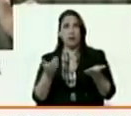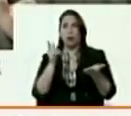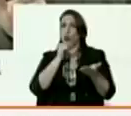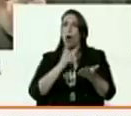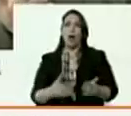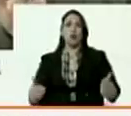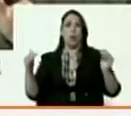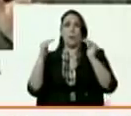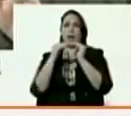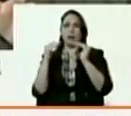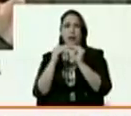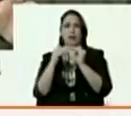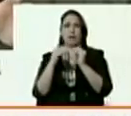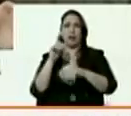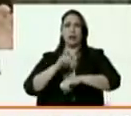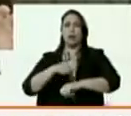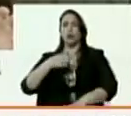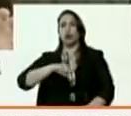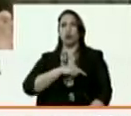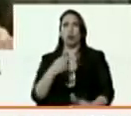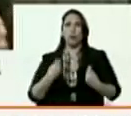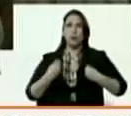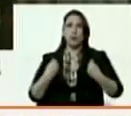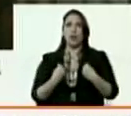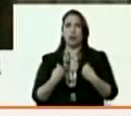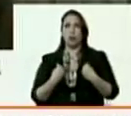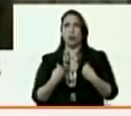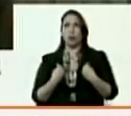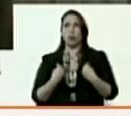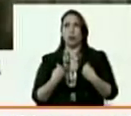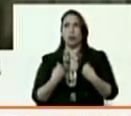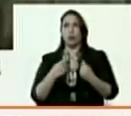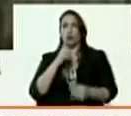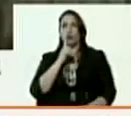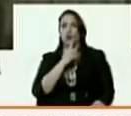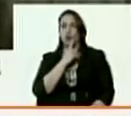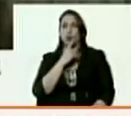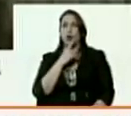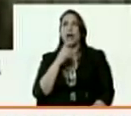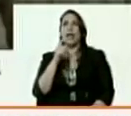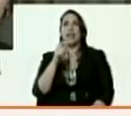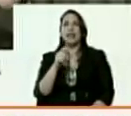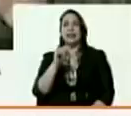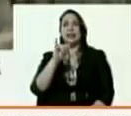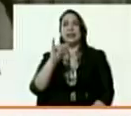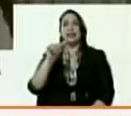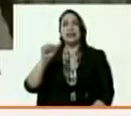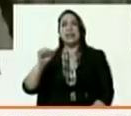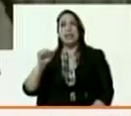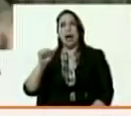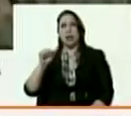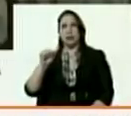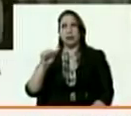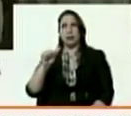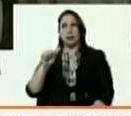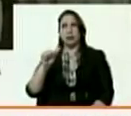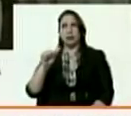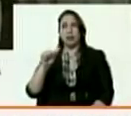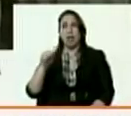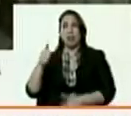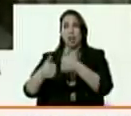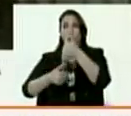incompatible con los tiempos que estamos viviendo, que se llama el Tratado Interamericano de Asistencia Recíproca, del